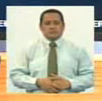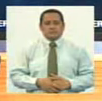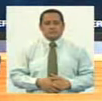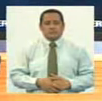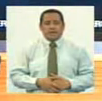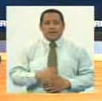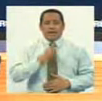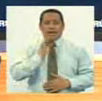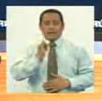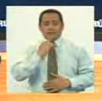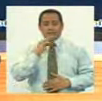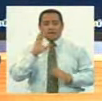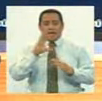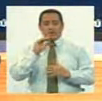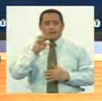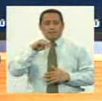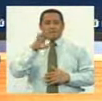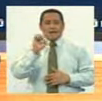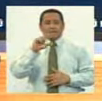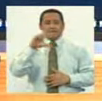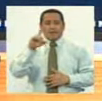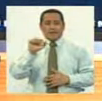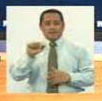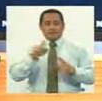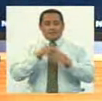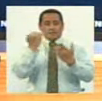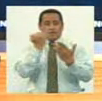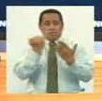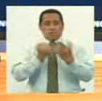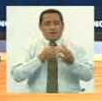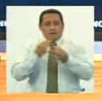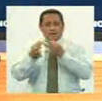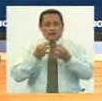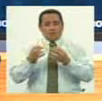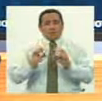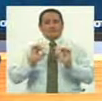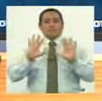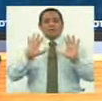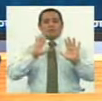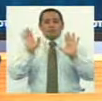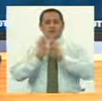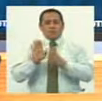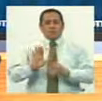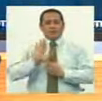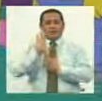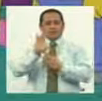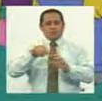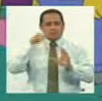Así es, grande Mafalda. Y hablando justamente de dibujos, les contamos que al fin se estrenó